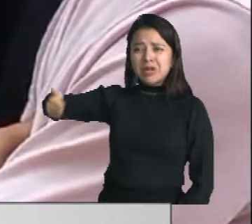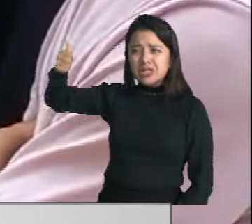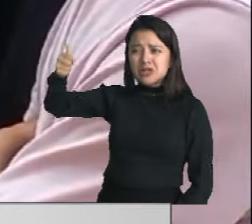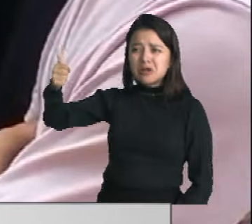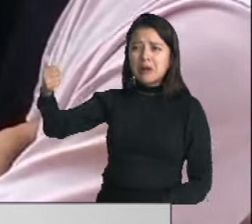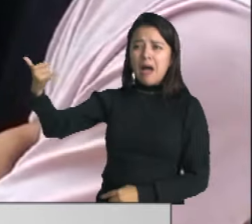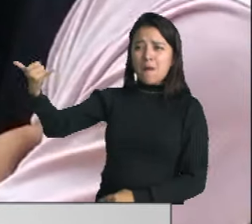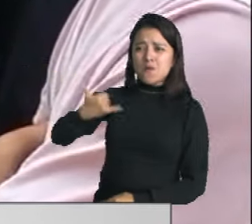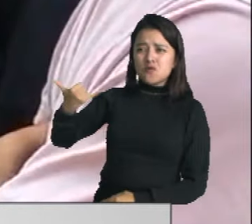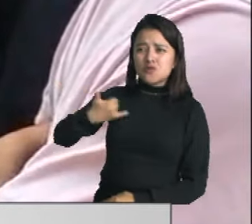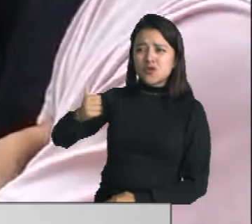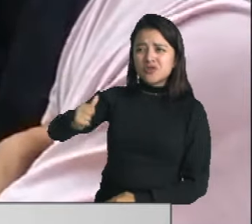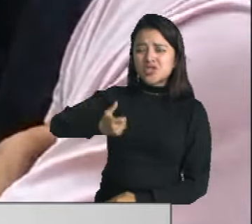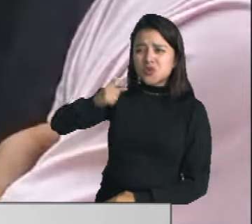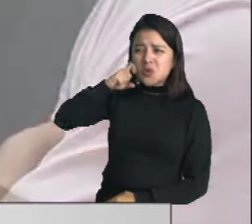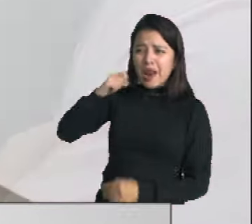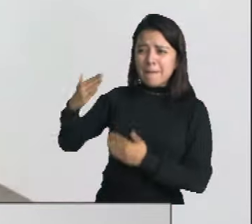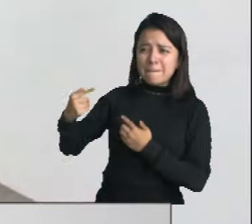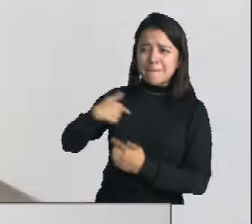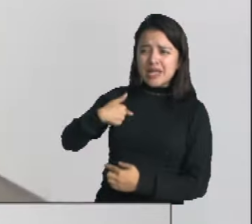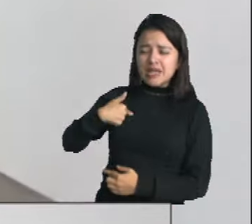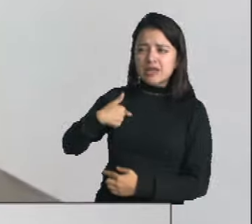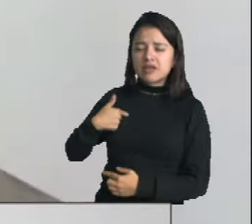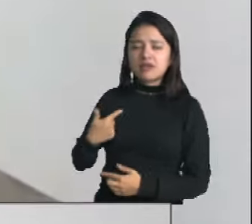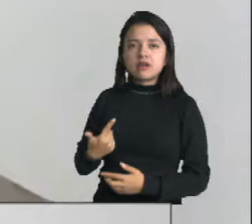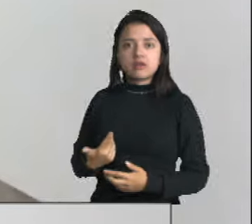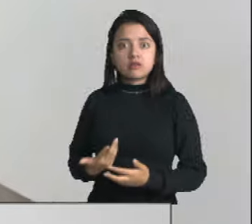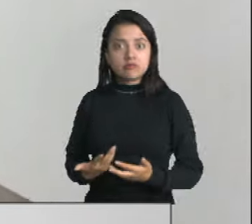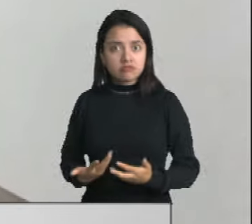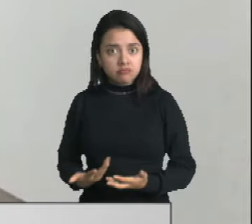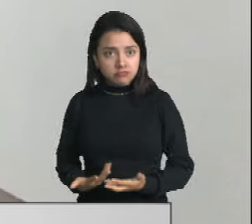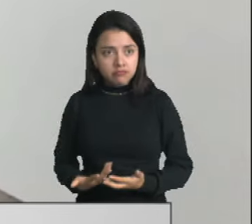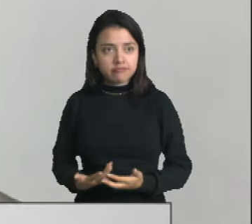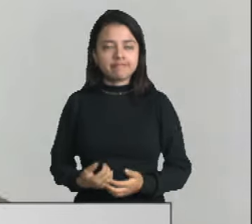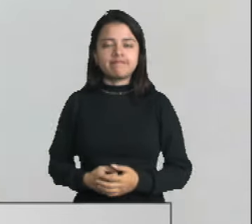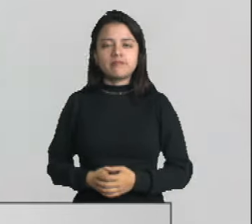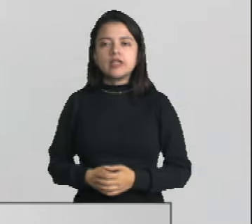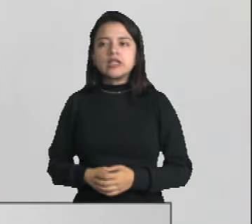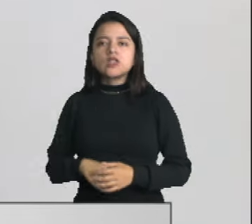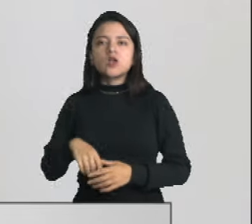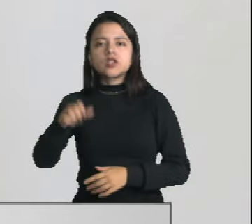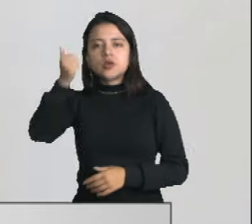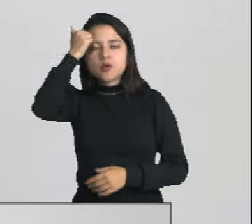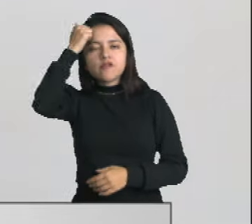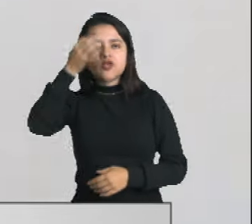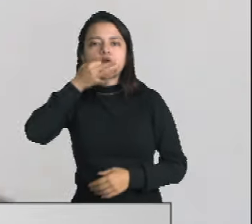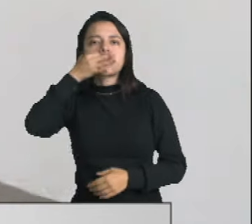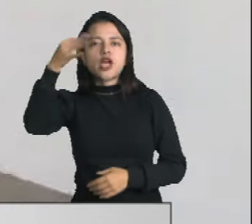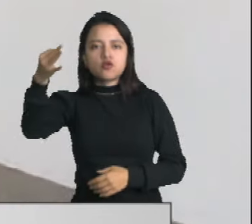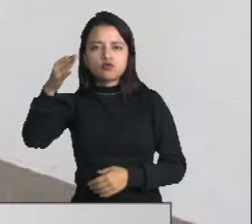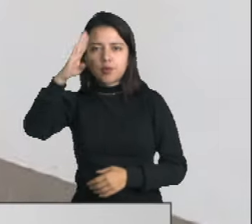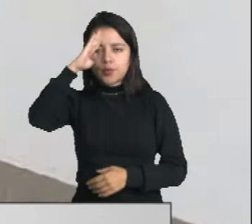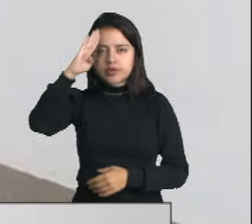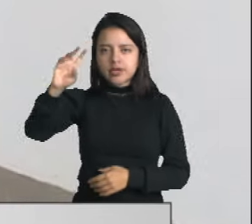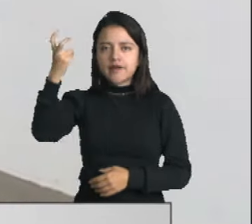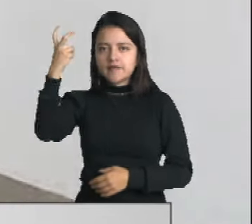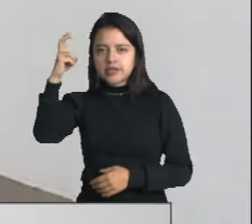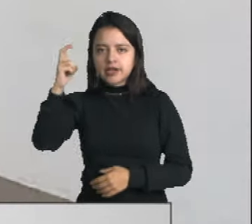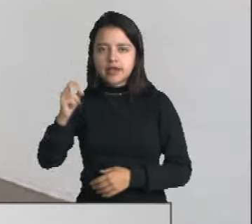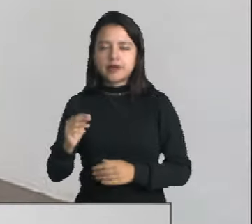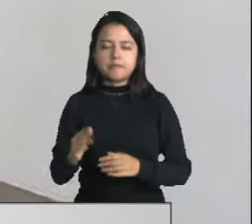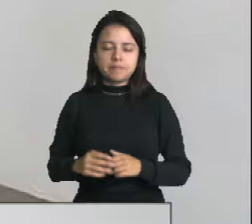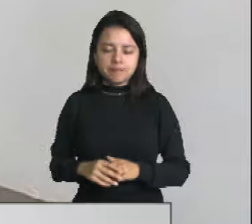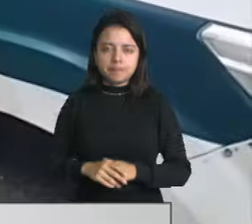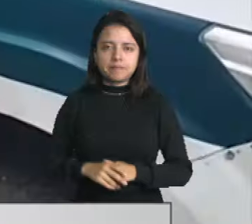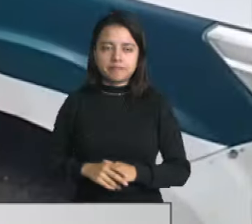de 23 años de edad se dio luego de un trabajo conjunto entre el Cuerpo Técnico de Investigación de la Fiscalía y la Policía Judicial de Infancia